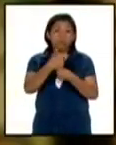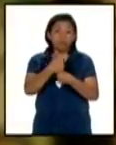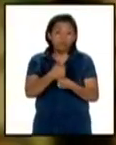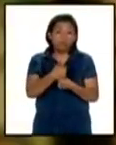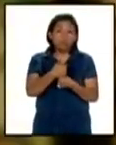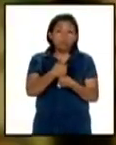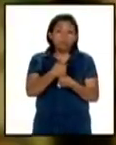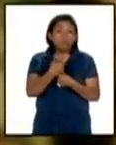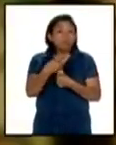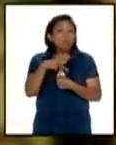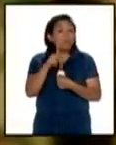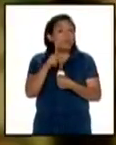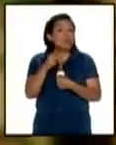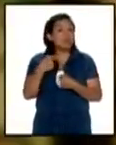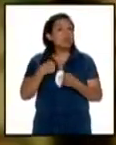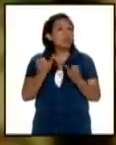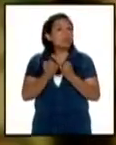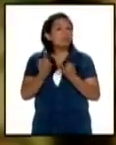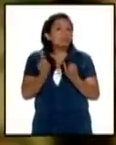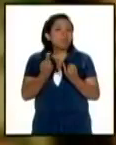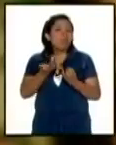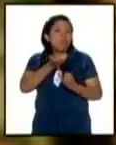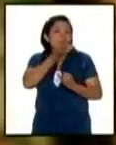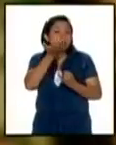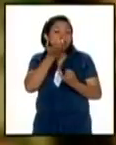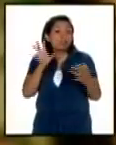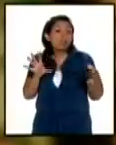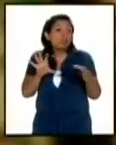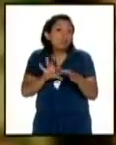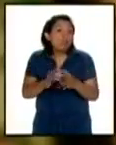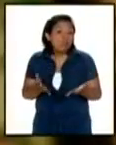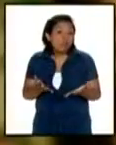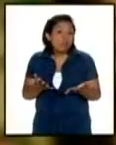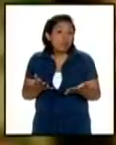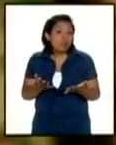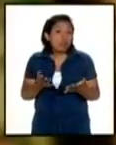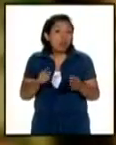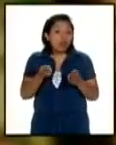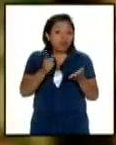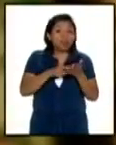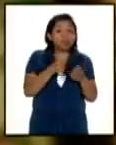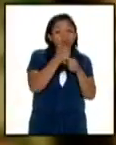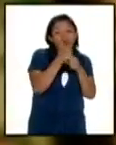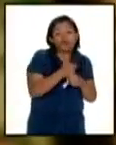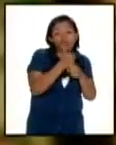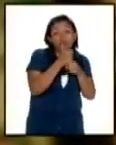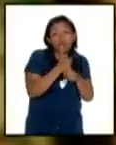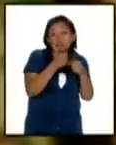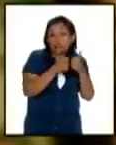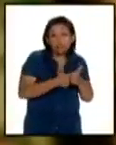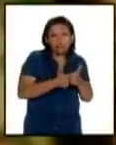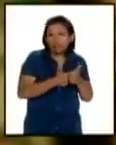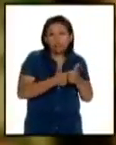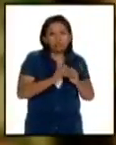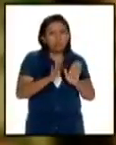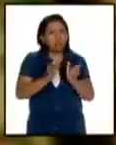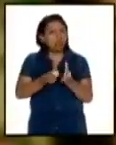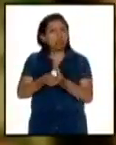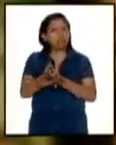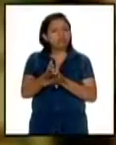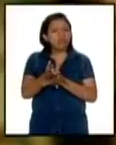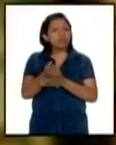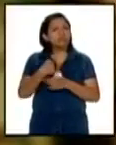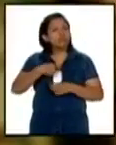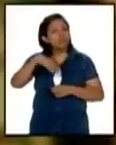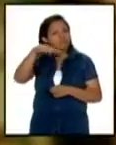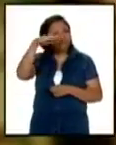pues también uno tiene que adaptarse a que tiene que salir de ese sufrimiento y uno tiene que estar consciente